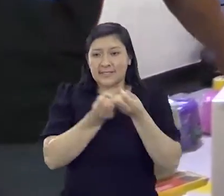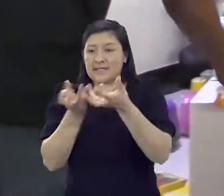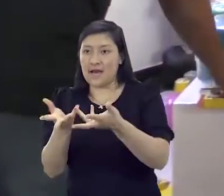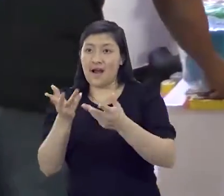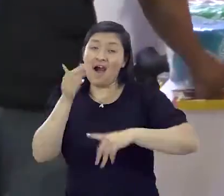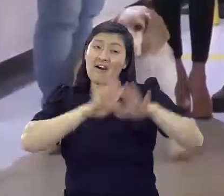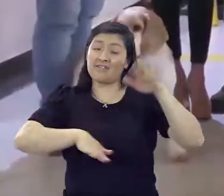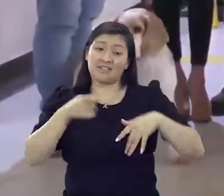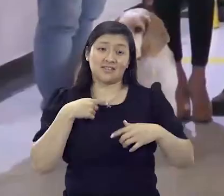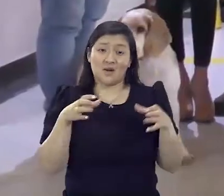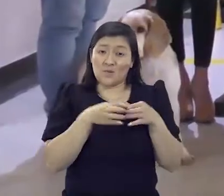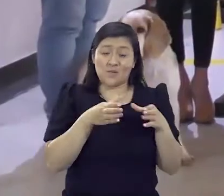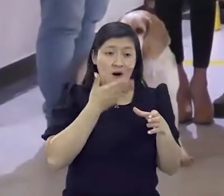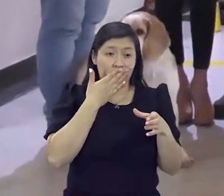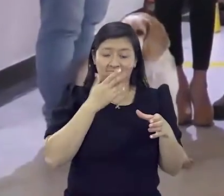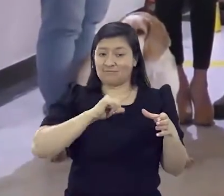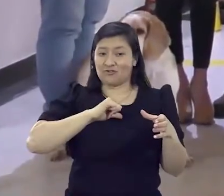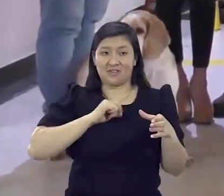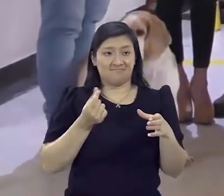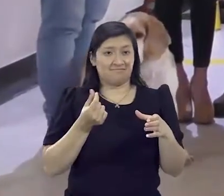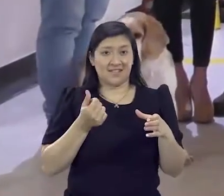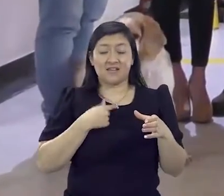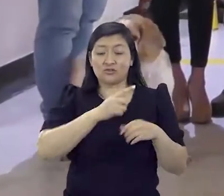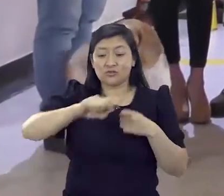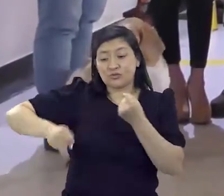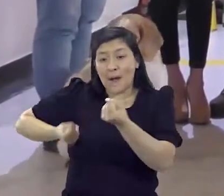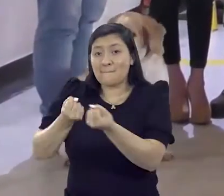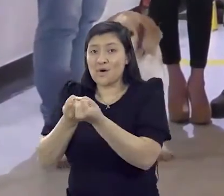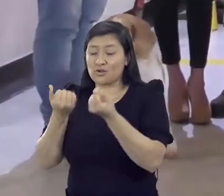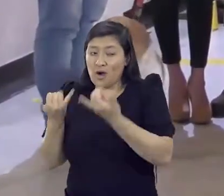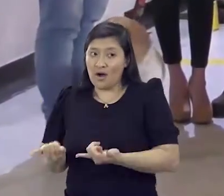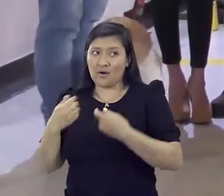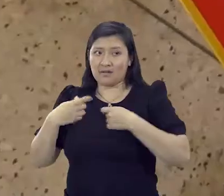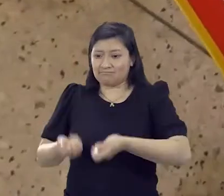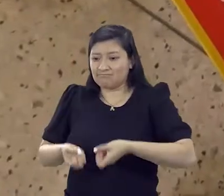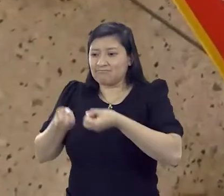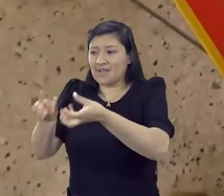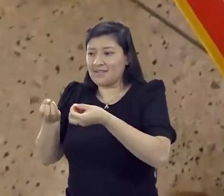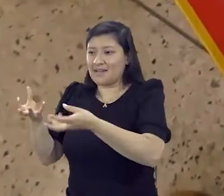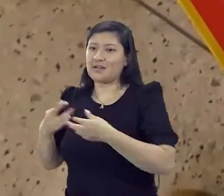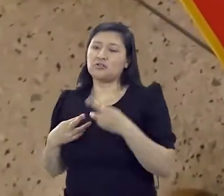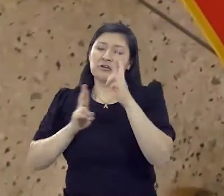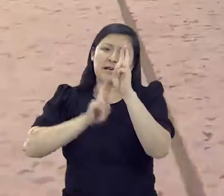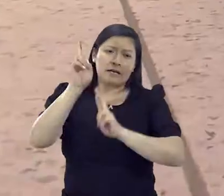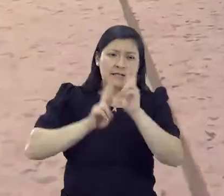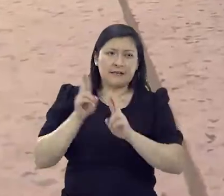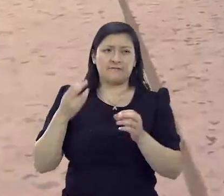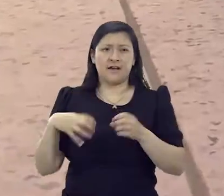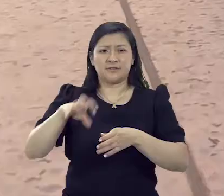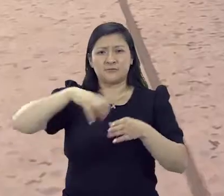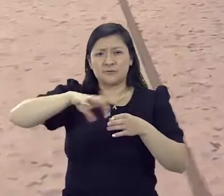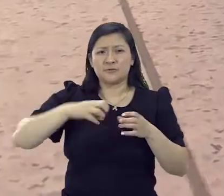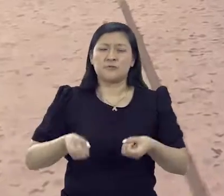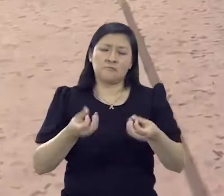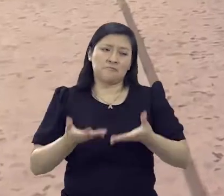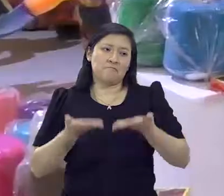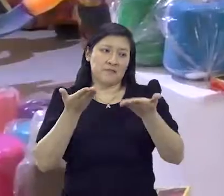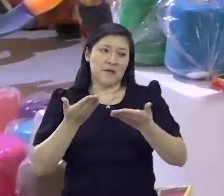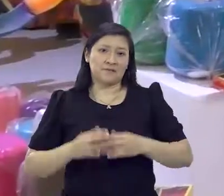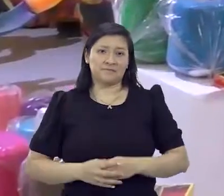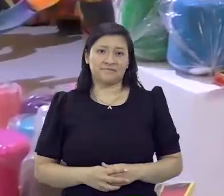recursos porque siempre hemos trabajado así con y rifas bingos